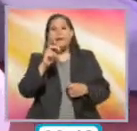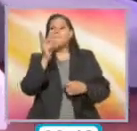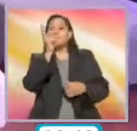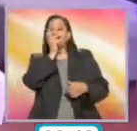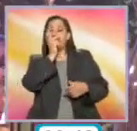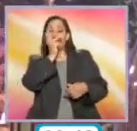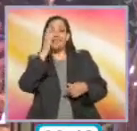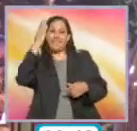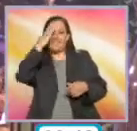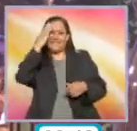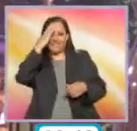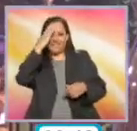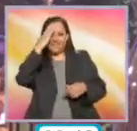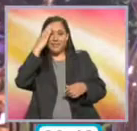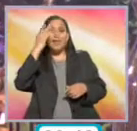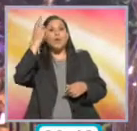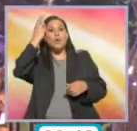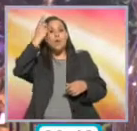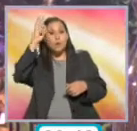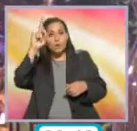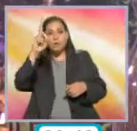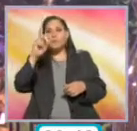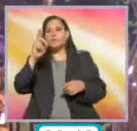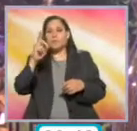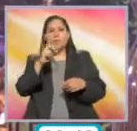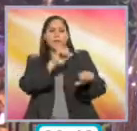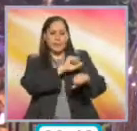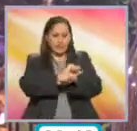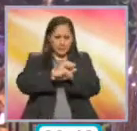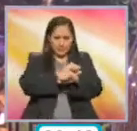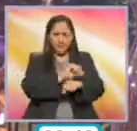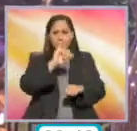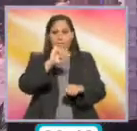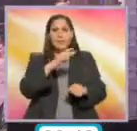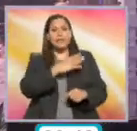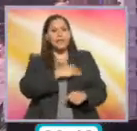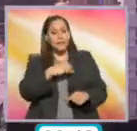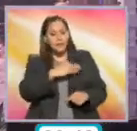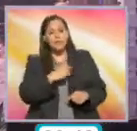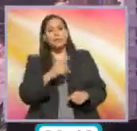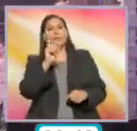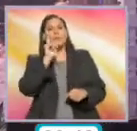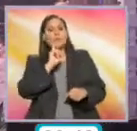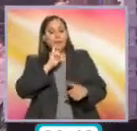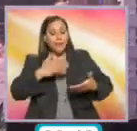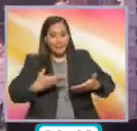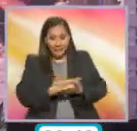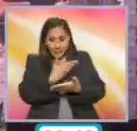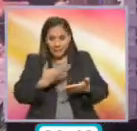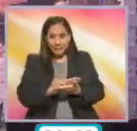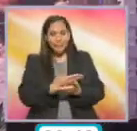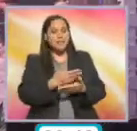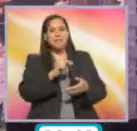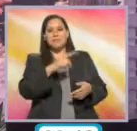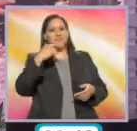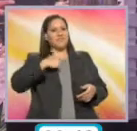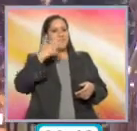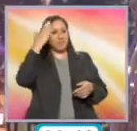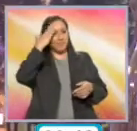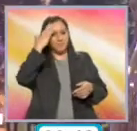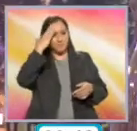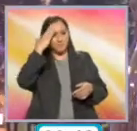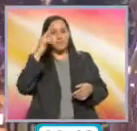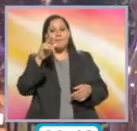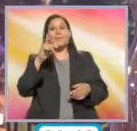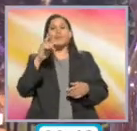padre se hace dueño no nada más de los esclavos, sino de los hijos y de la mujer, teniendo como patria potestad, claro,